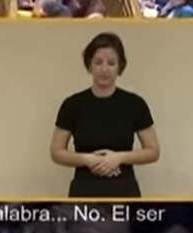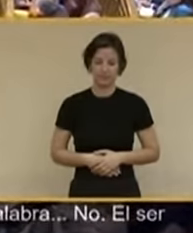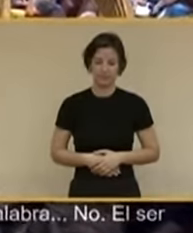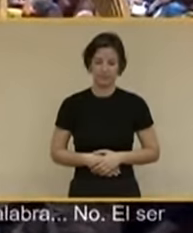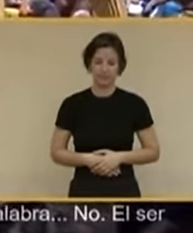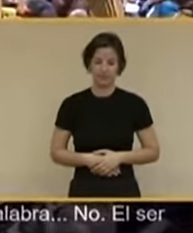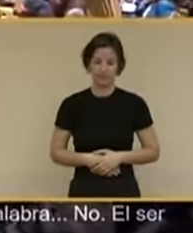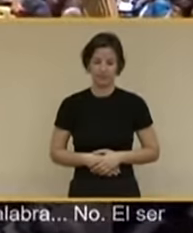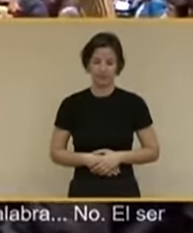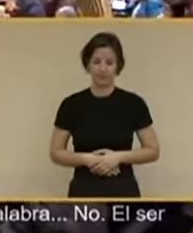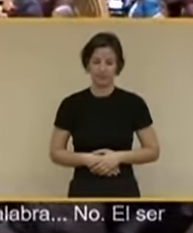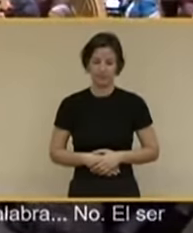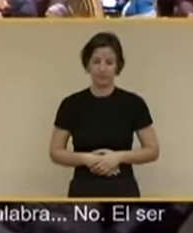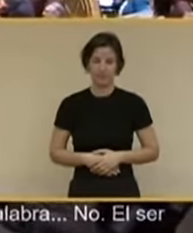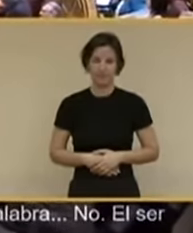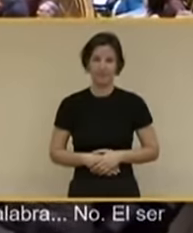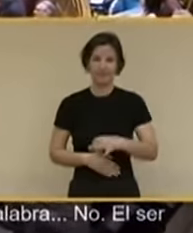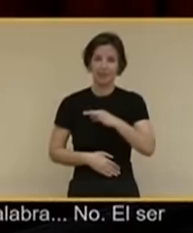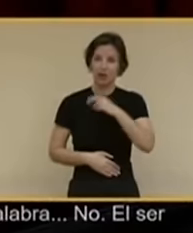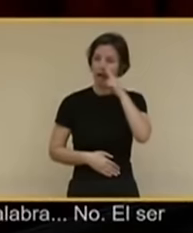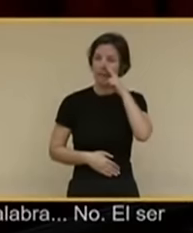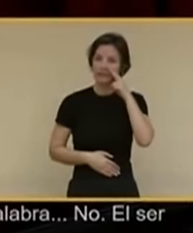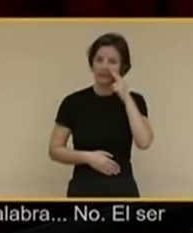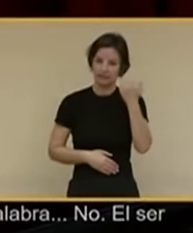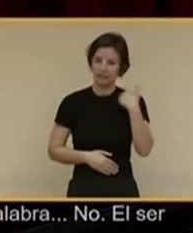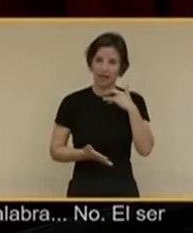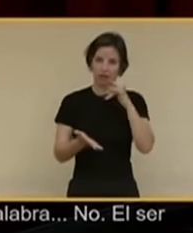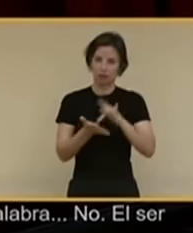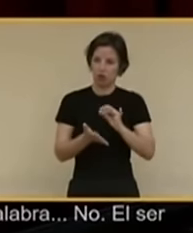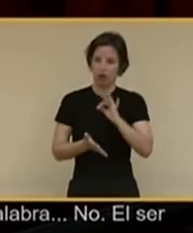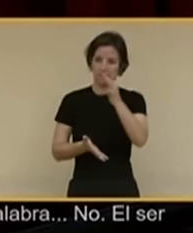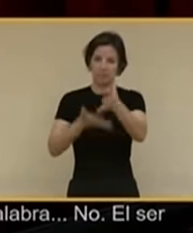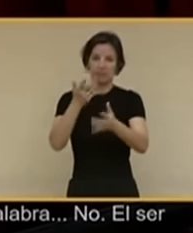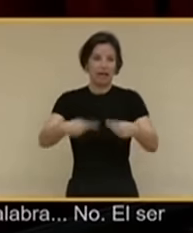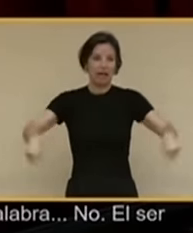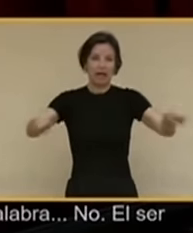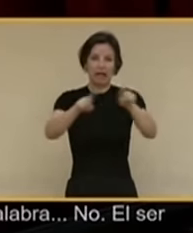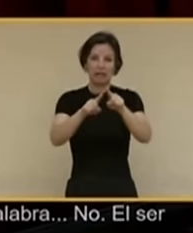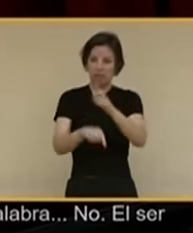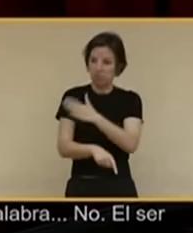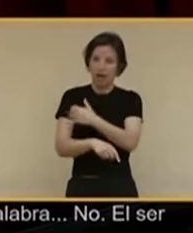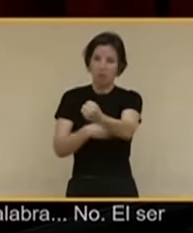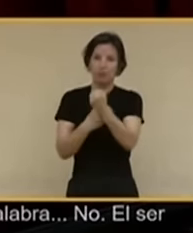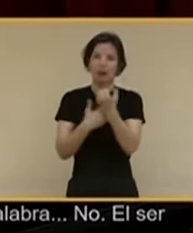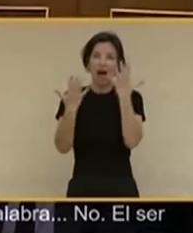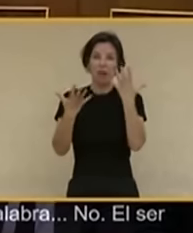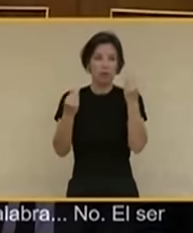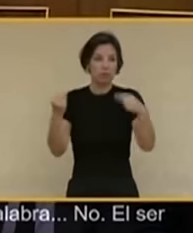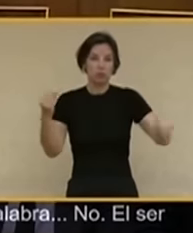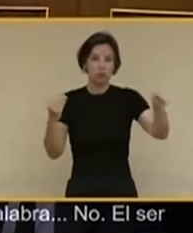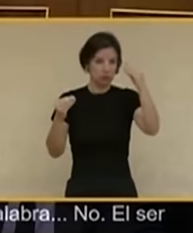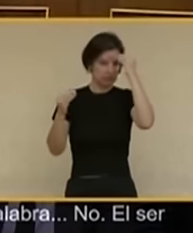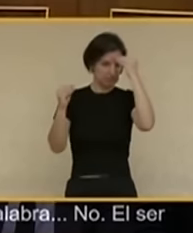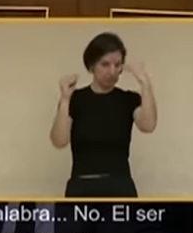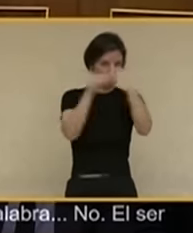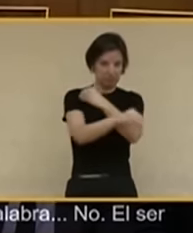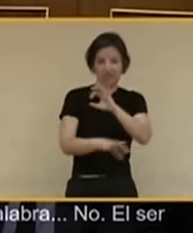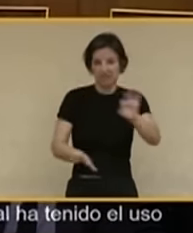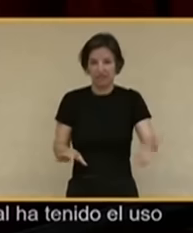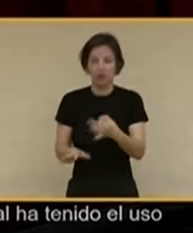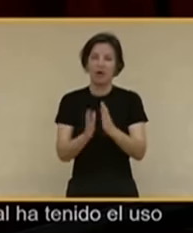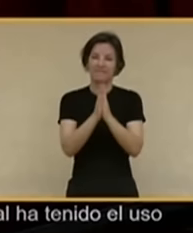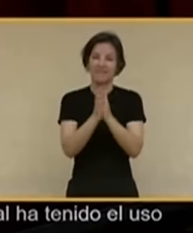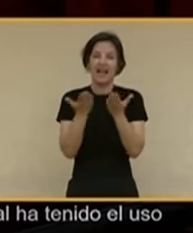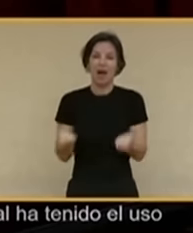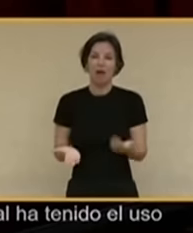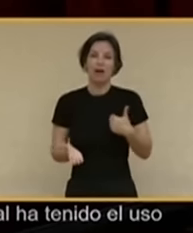diferente el señor abascal ha tenido el uso de la palabra y la gente le ha respetado aunque muchos aquí seguramente No han compartido sus ideas por favor